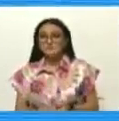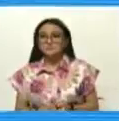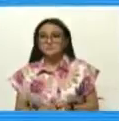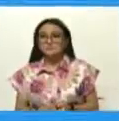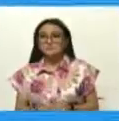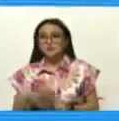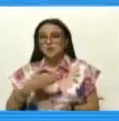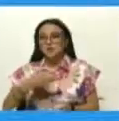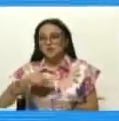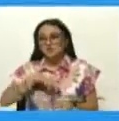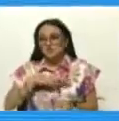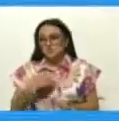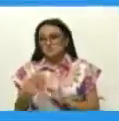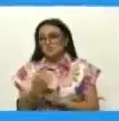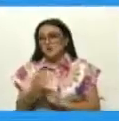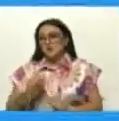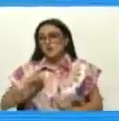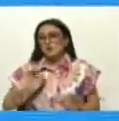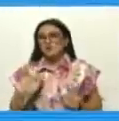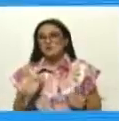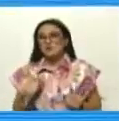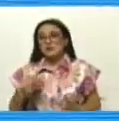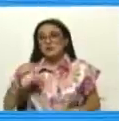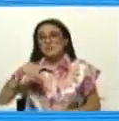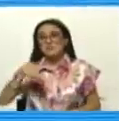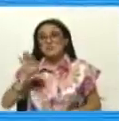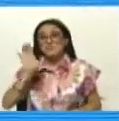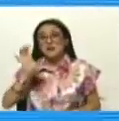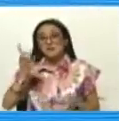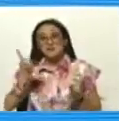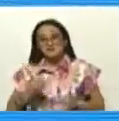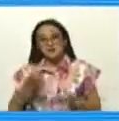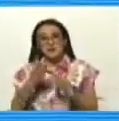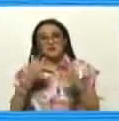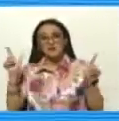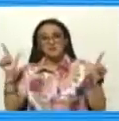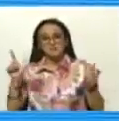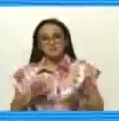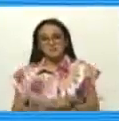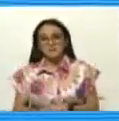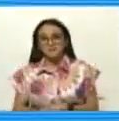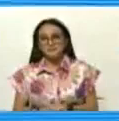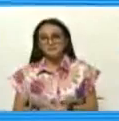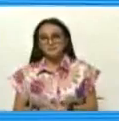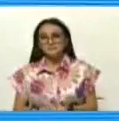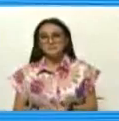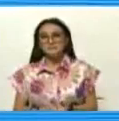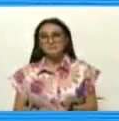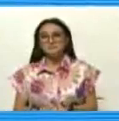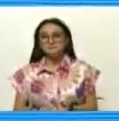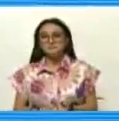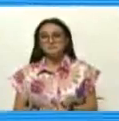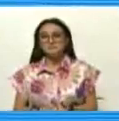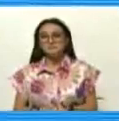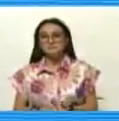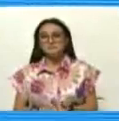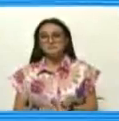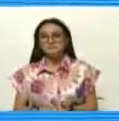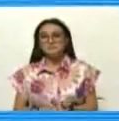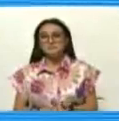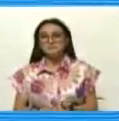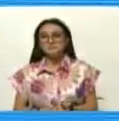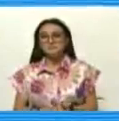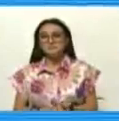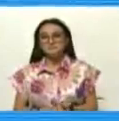decir lo que quieran, pero este país decidió ser libre. Y les agradecemos a ustedes que nos acompañen en el disfrute de